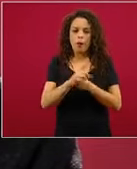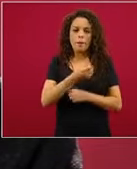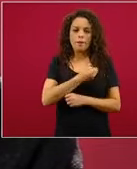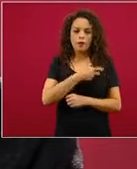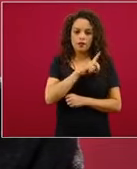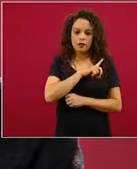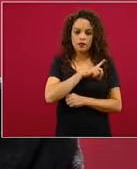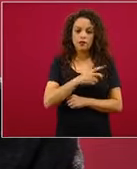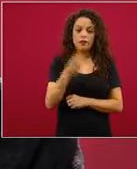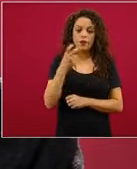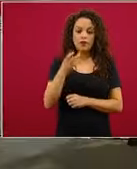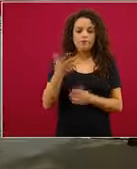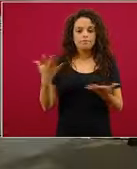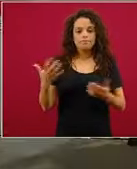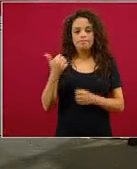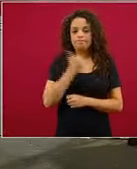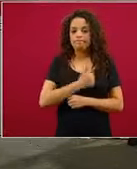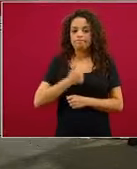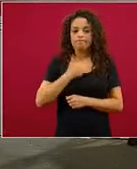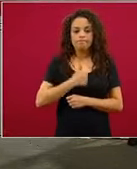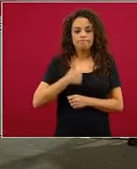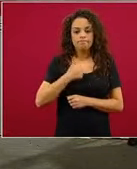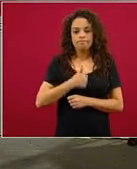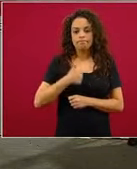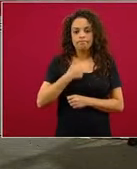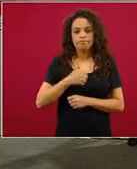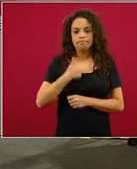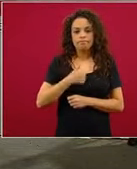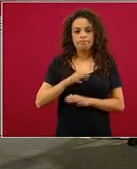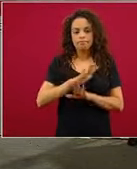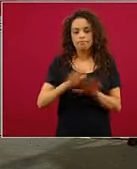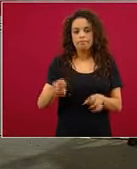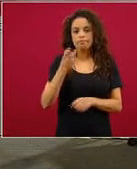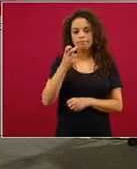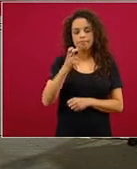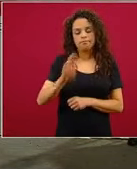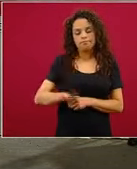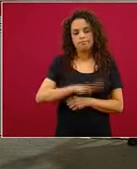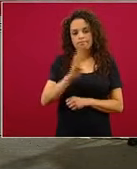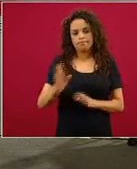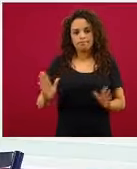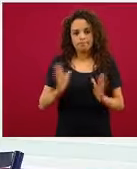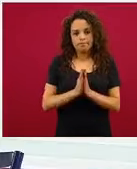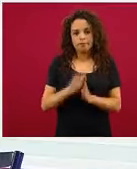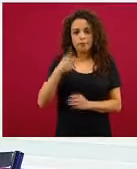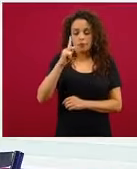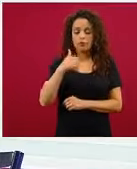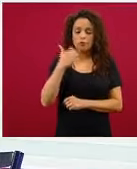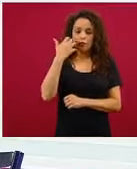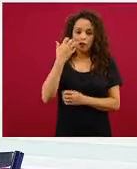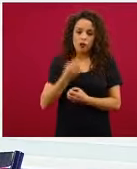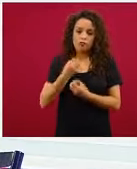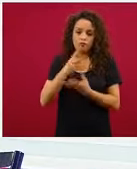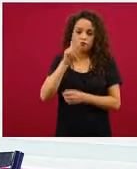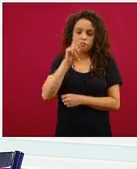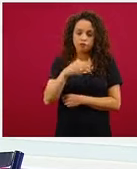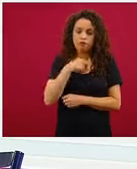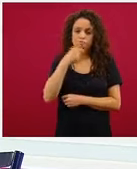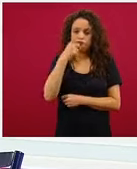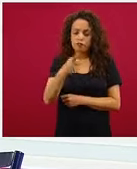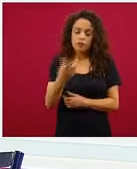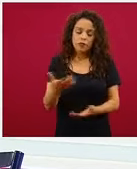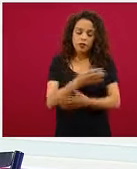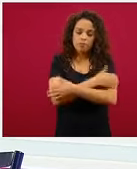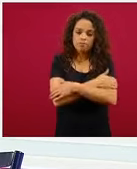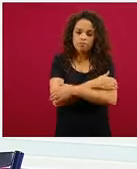finalmente, desafortunadamente, terminaron con el final de su vida. Pero queremos expresar nuestro cariño, nuestra simpatía por el